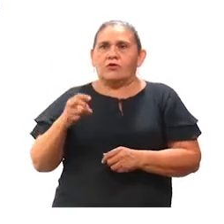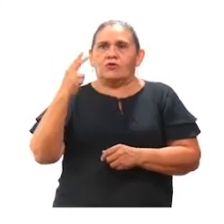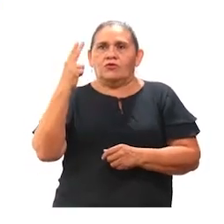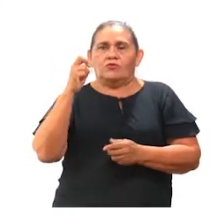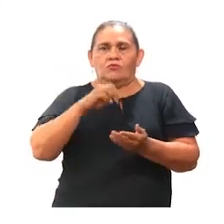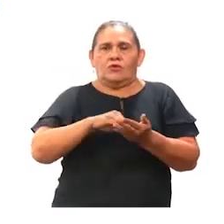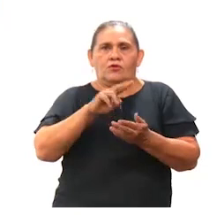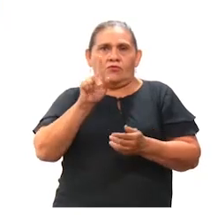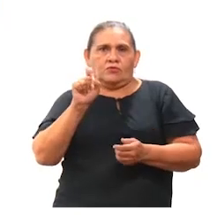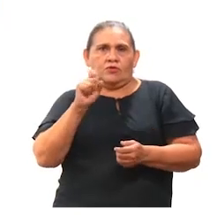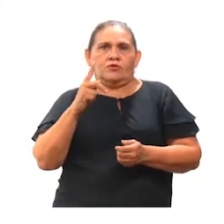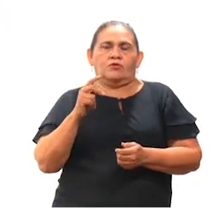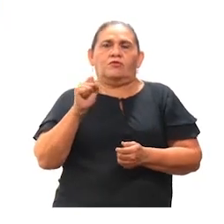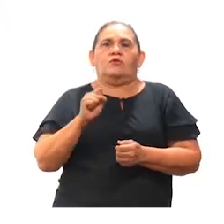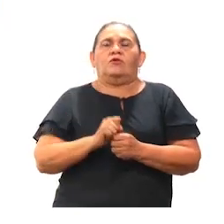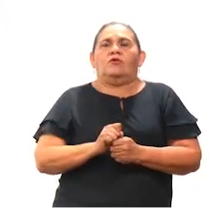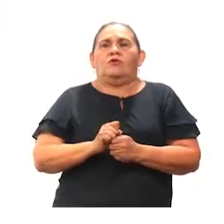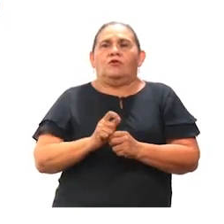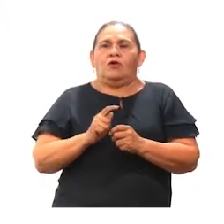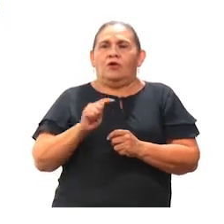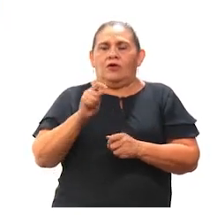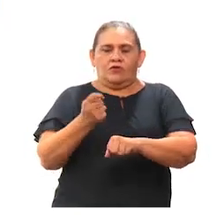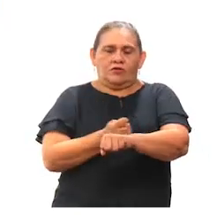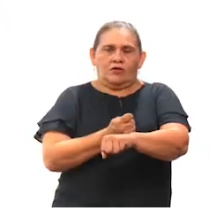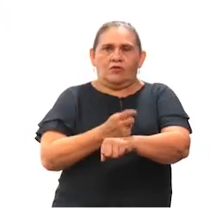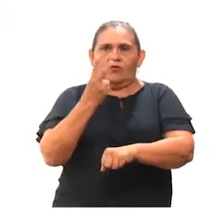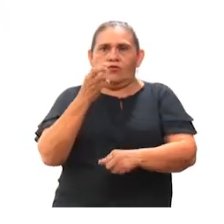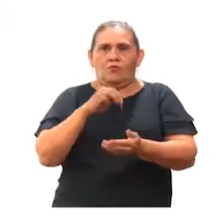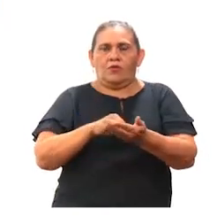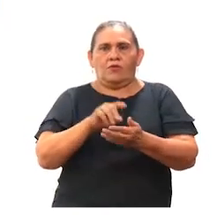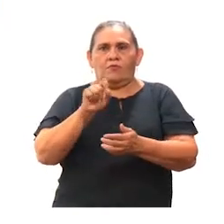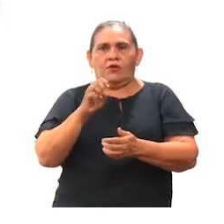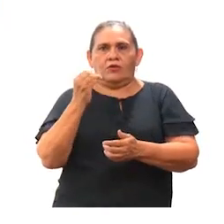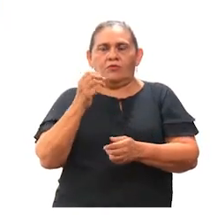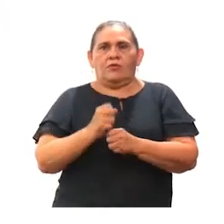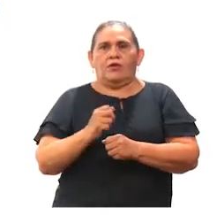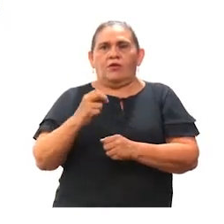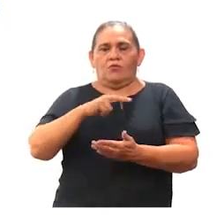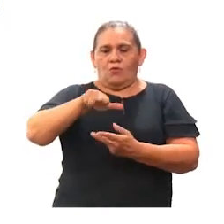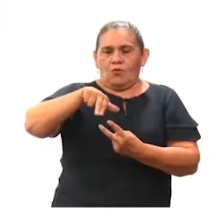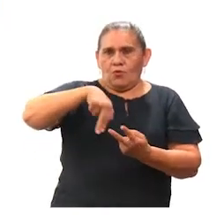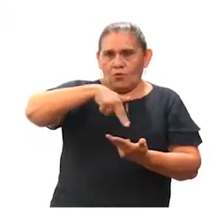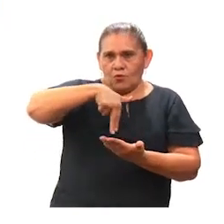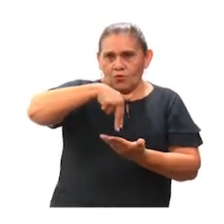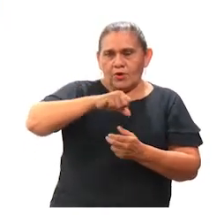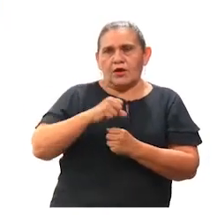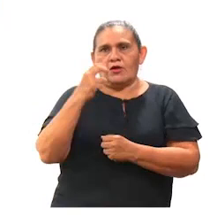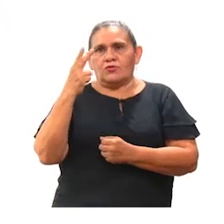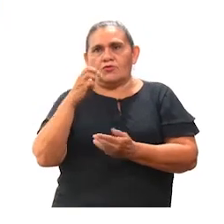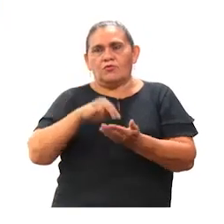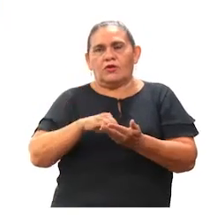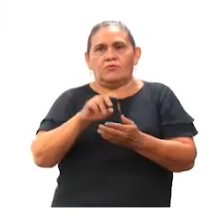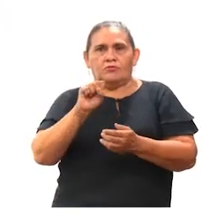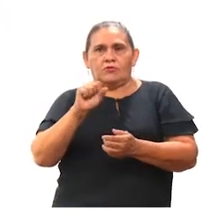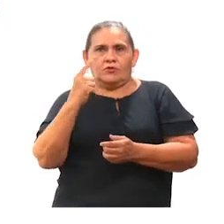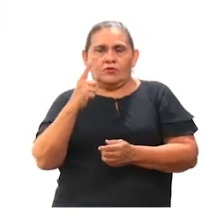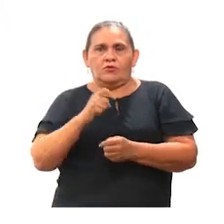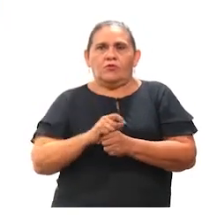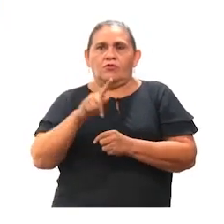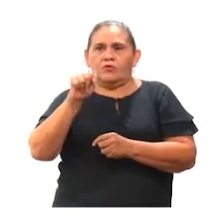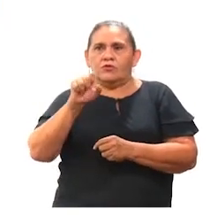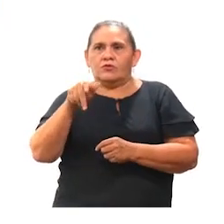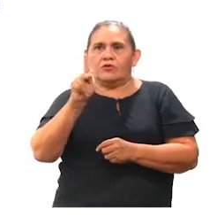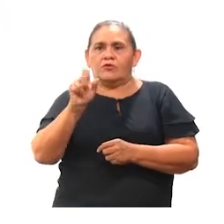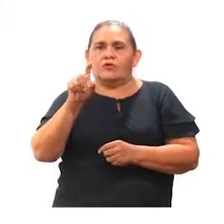2.463, Ticul 2.029, Junucmá 1.651, Motul 1.410,